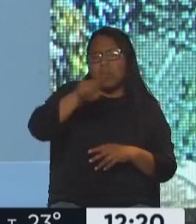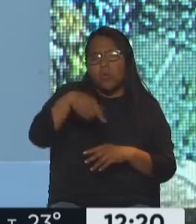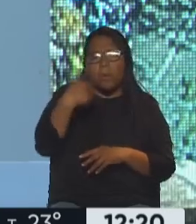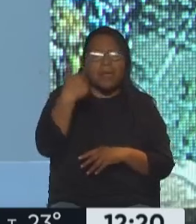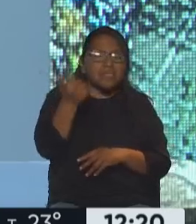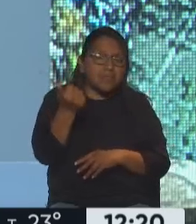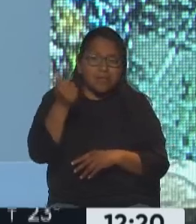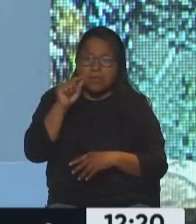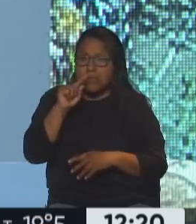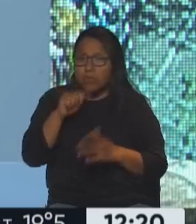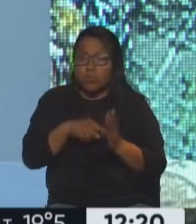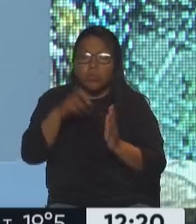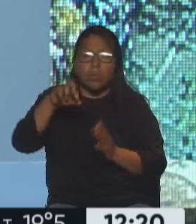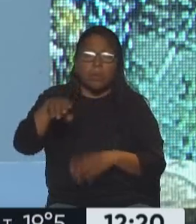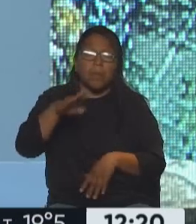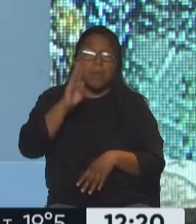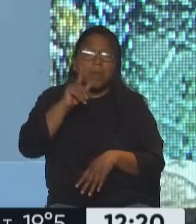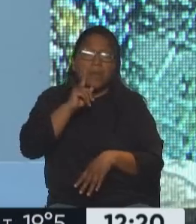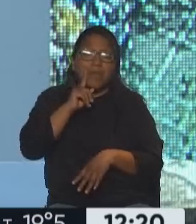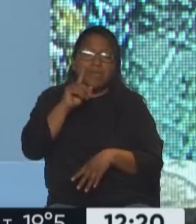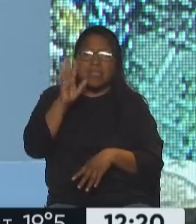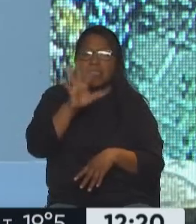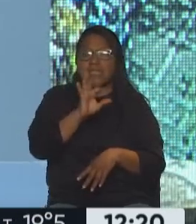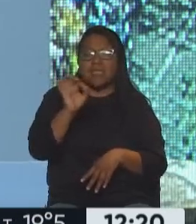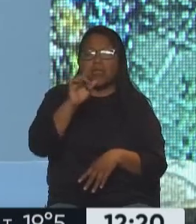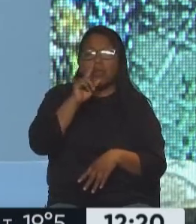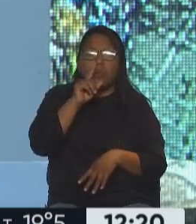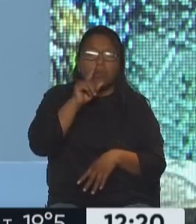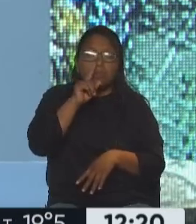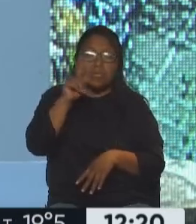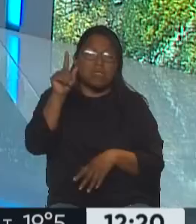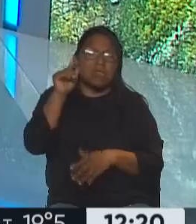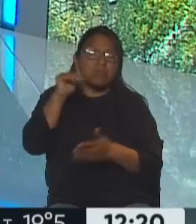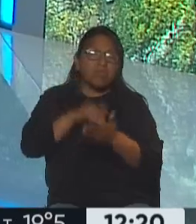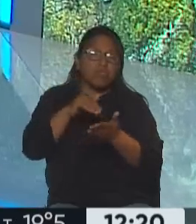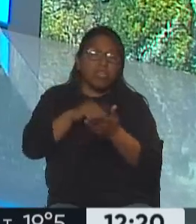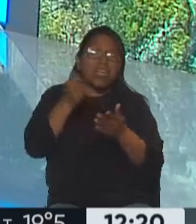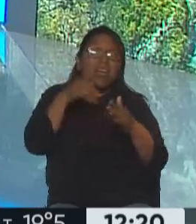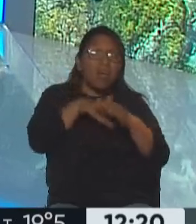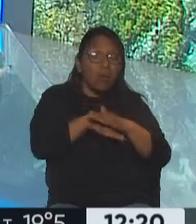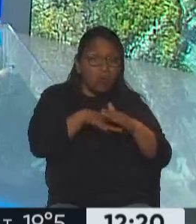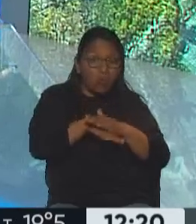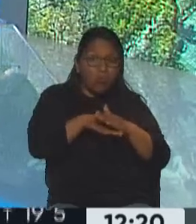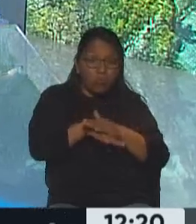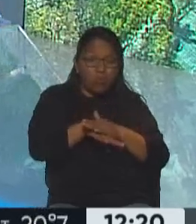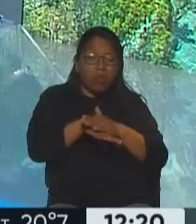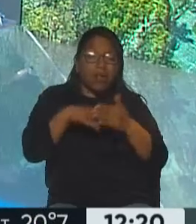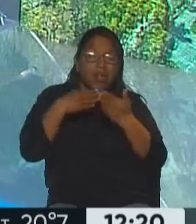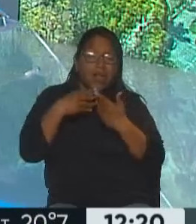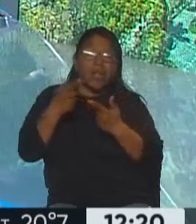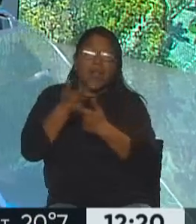0,6 puntos del PBI, que representa unos 500.000 millones de pesos De ahorro. de ahorro por